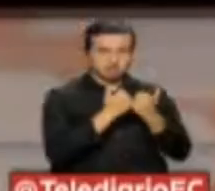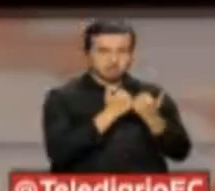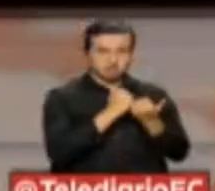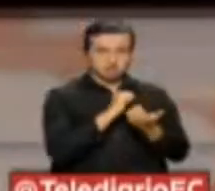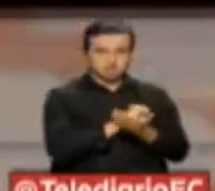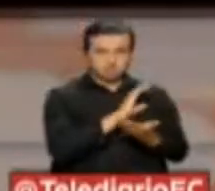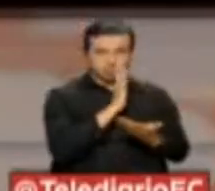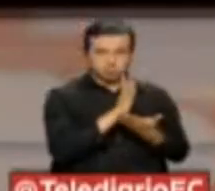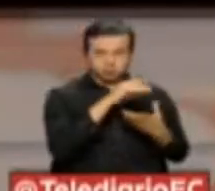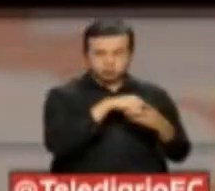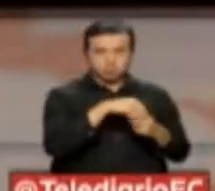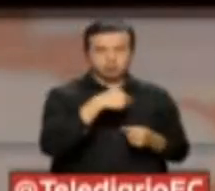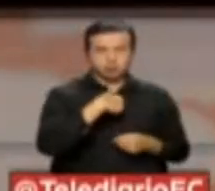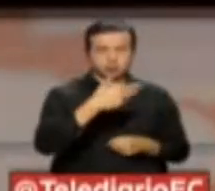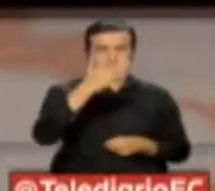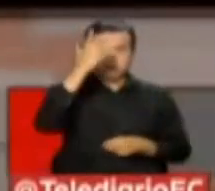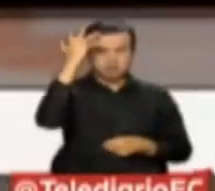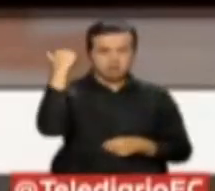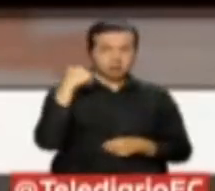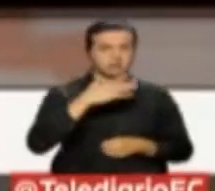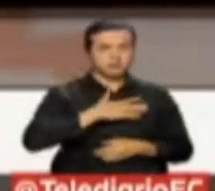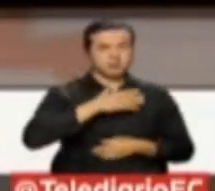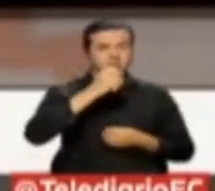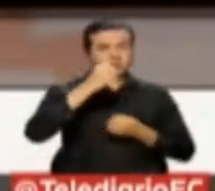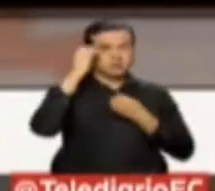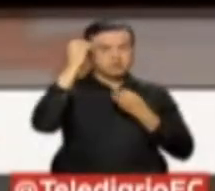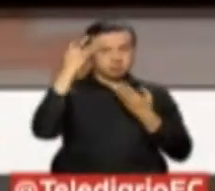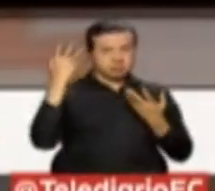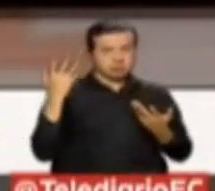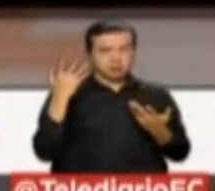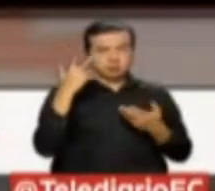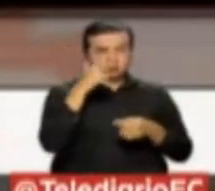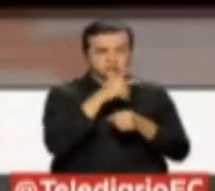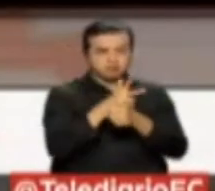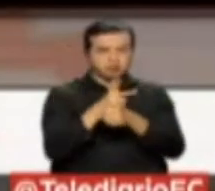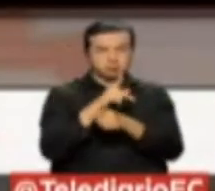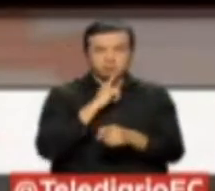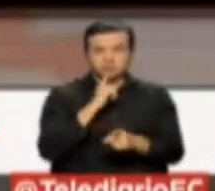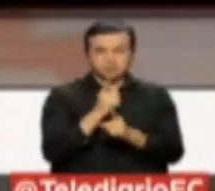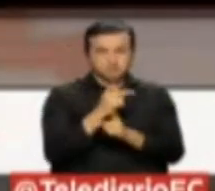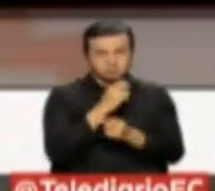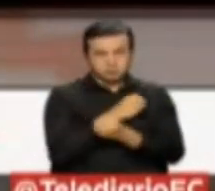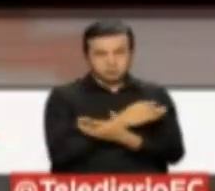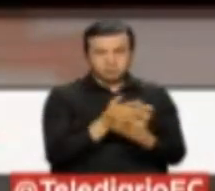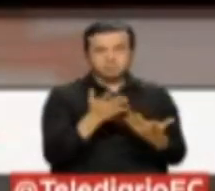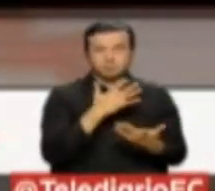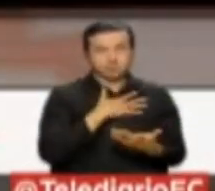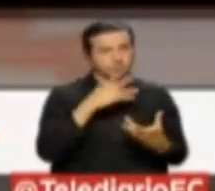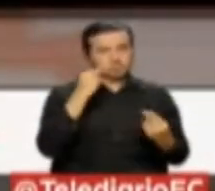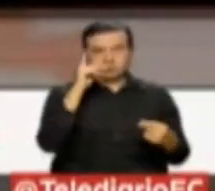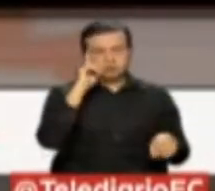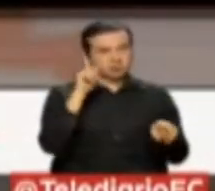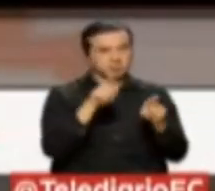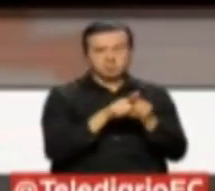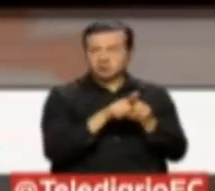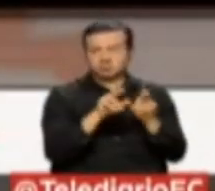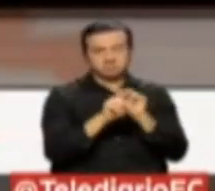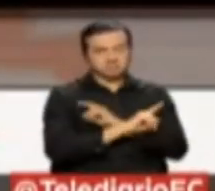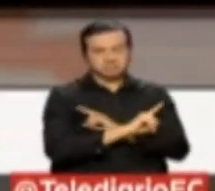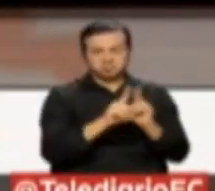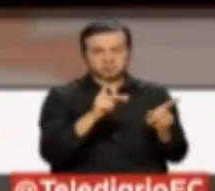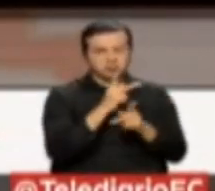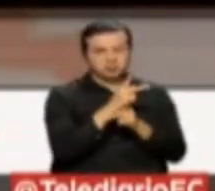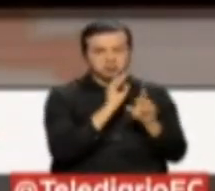y mis en mis ponencias y debe estar ahí registrados por supuesto estuve en contra de este consejo de participación